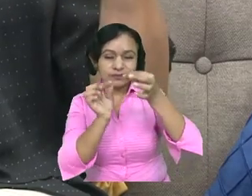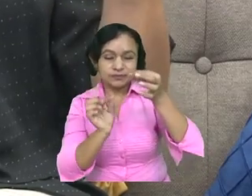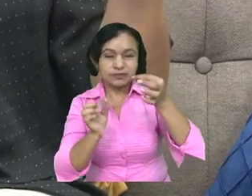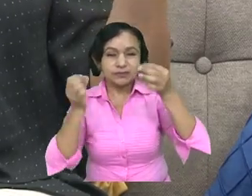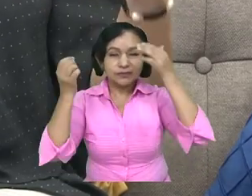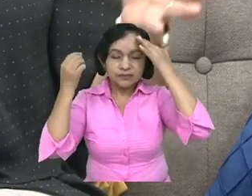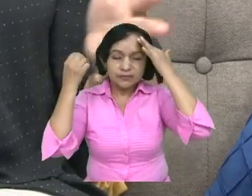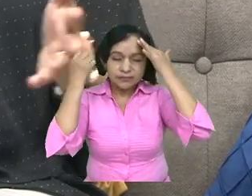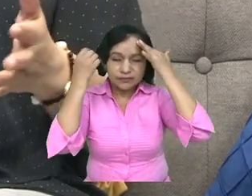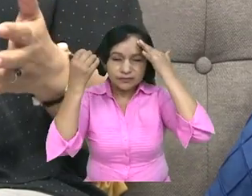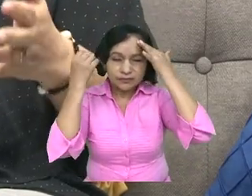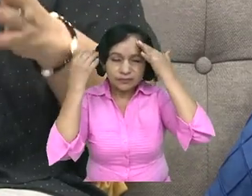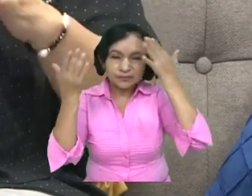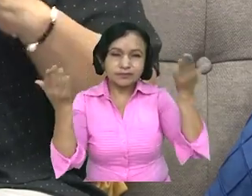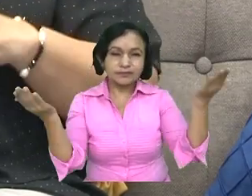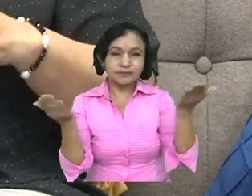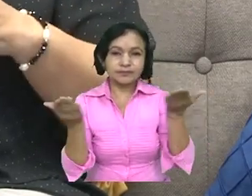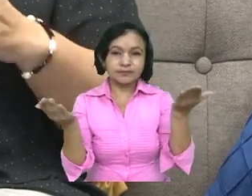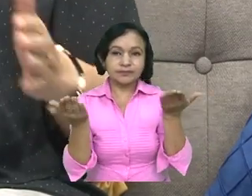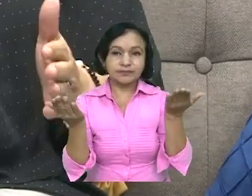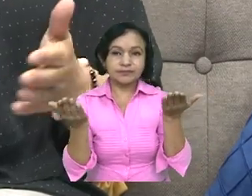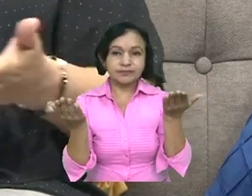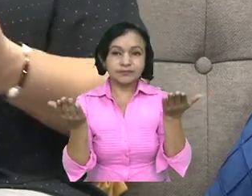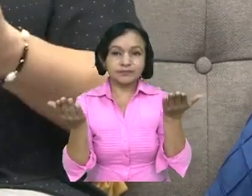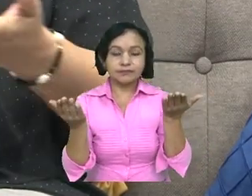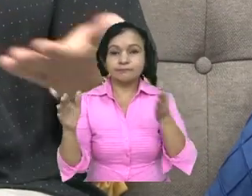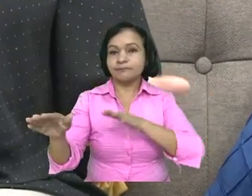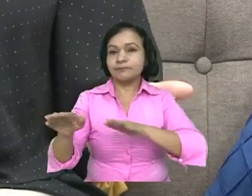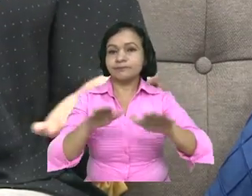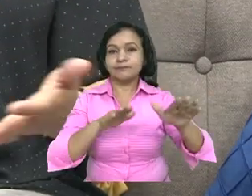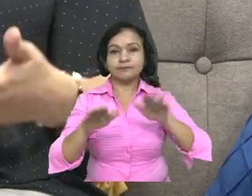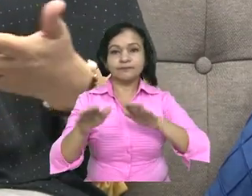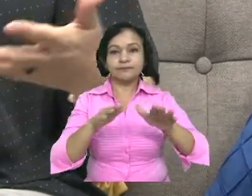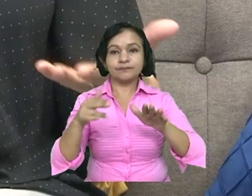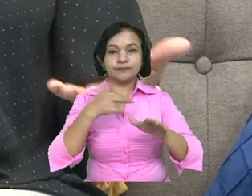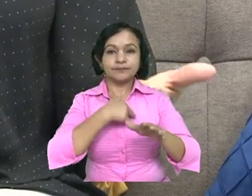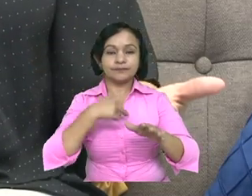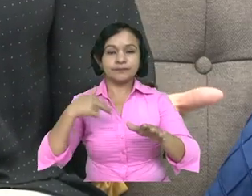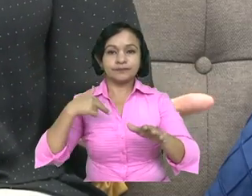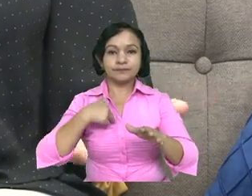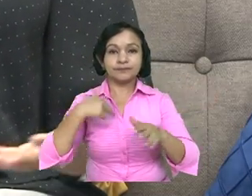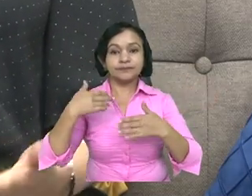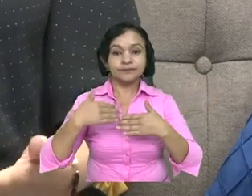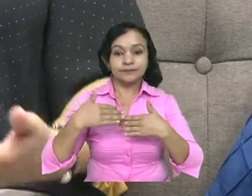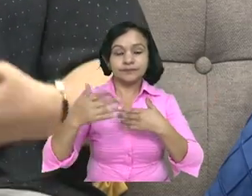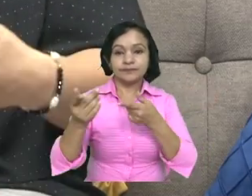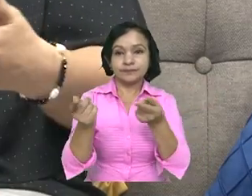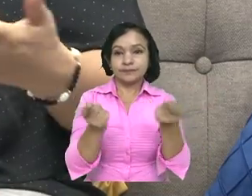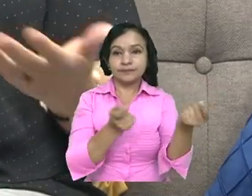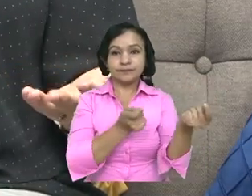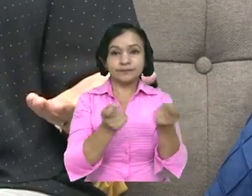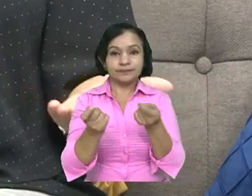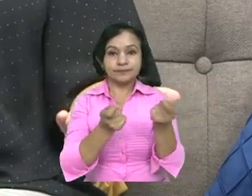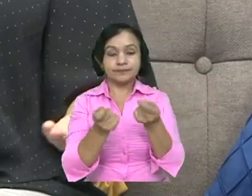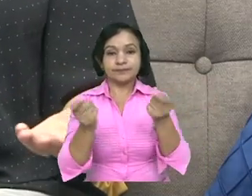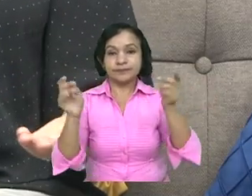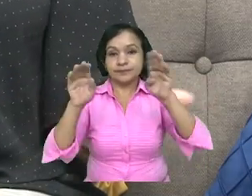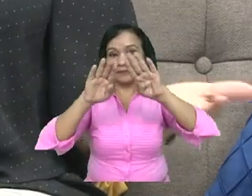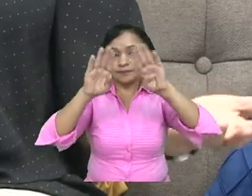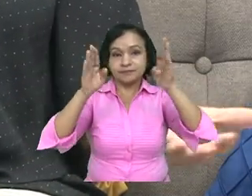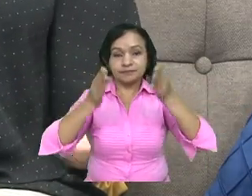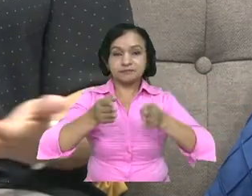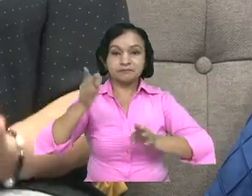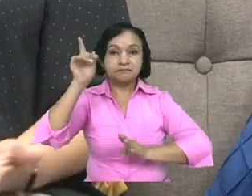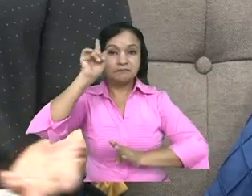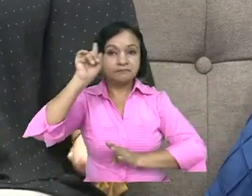de cabeza. Entonces, y eso no lo logramos llevar, digamos, llevar un control, y a veces las mujeres ni cuenta se